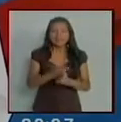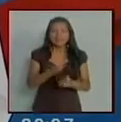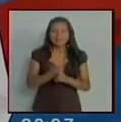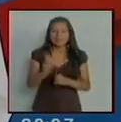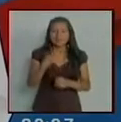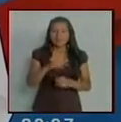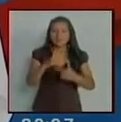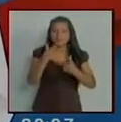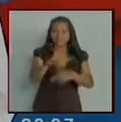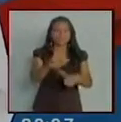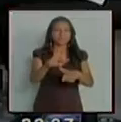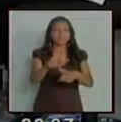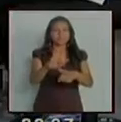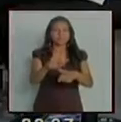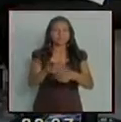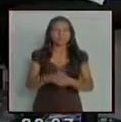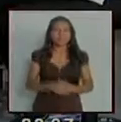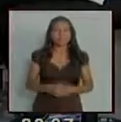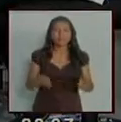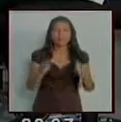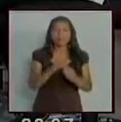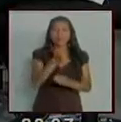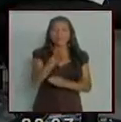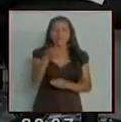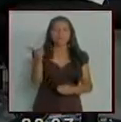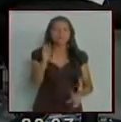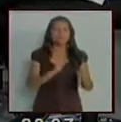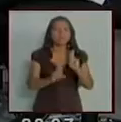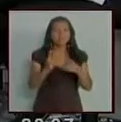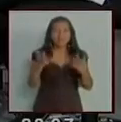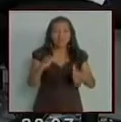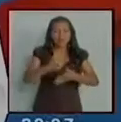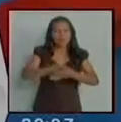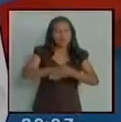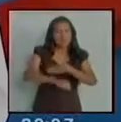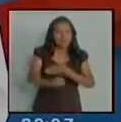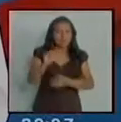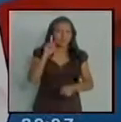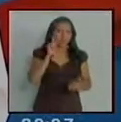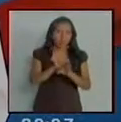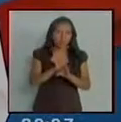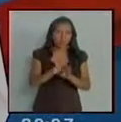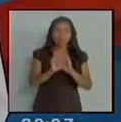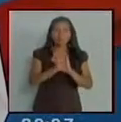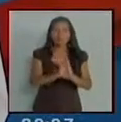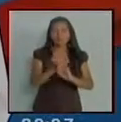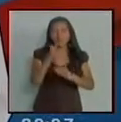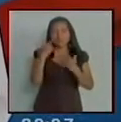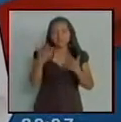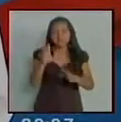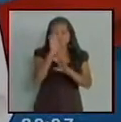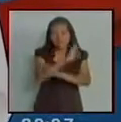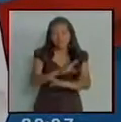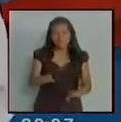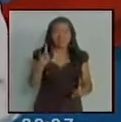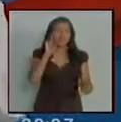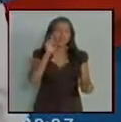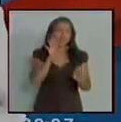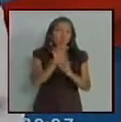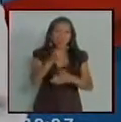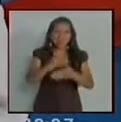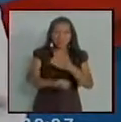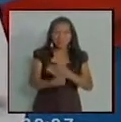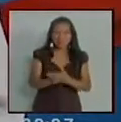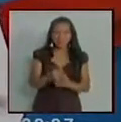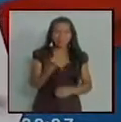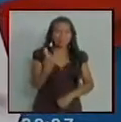obviamente nos trae problemas. También, ¿no?, en aquellas personas que ya nacen, ¿no?, con este problema. Bueno, los niños que nacen con sordera directamente, ellos son